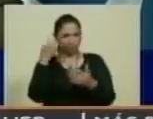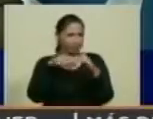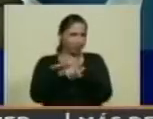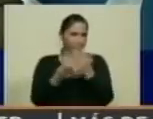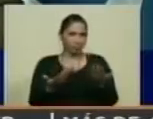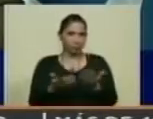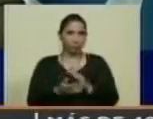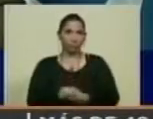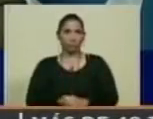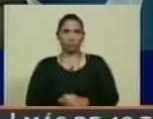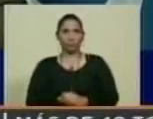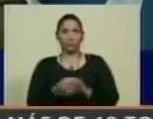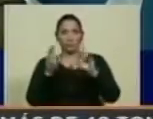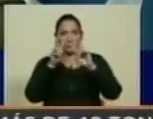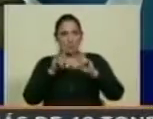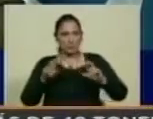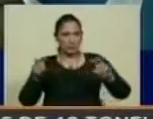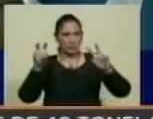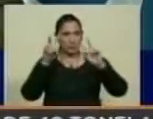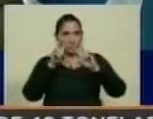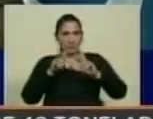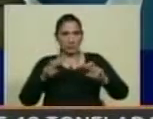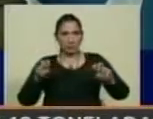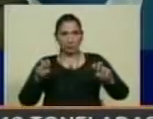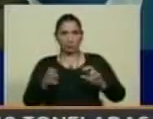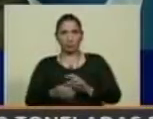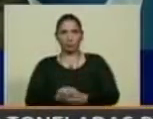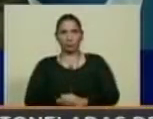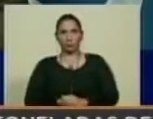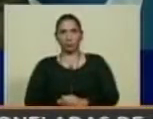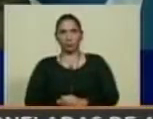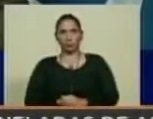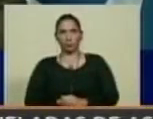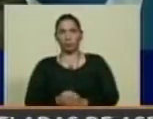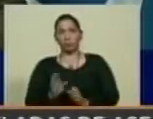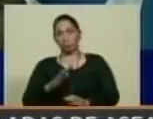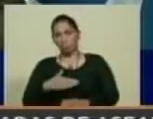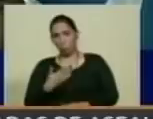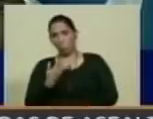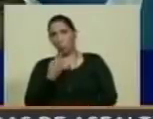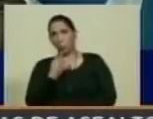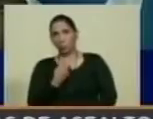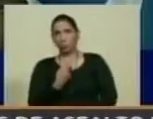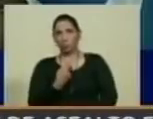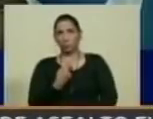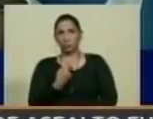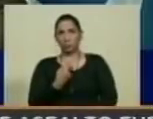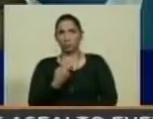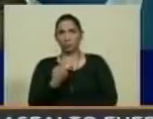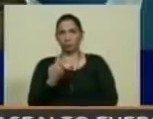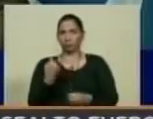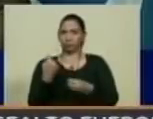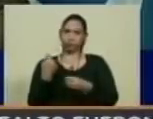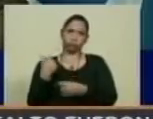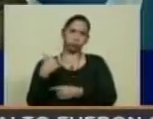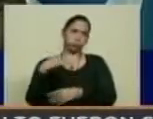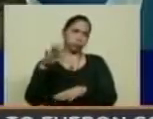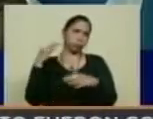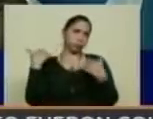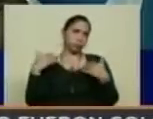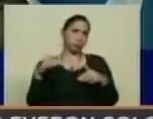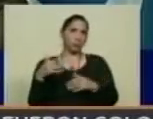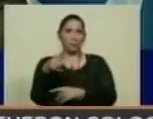elementos criminalísticos que violen la reserva legal, pudiera decir que muchos de esos videos pudieran